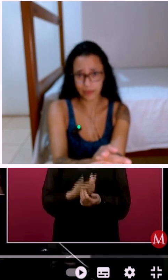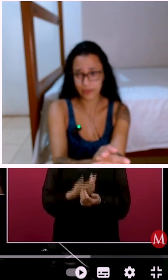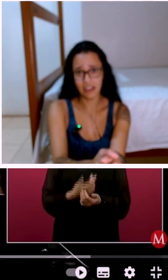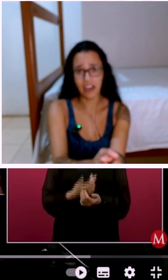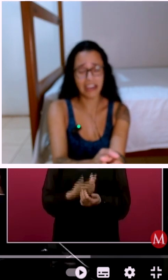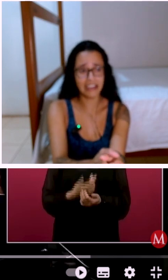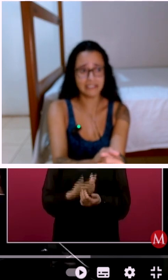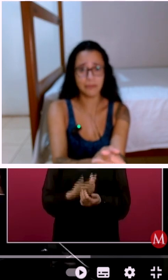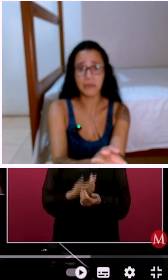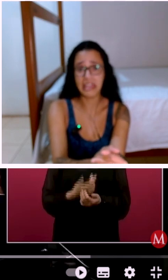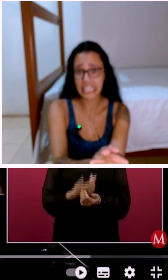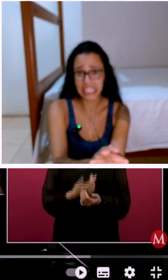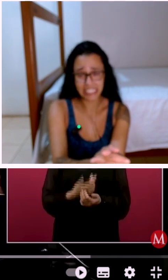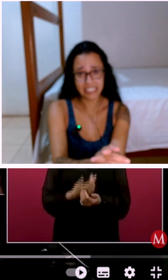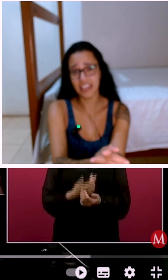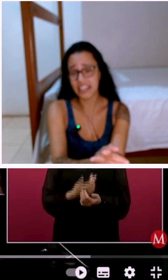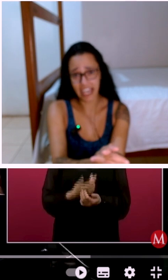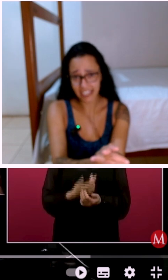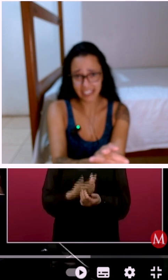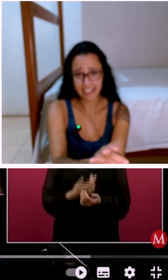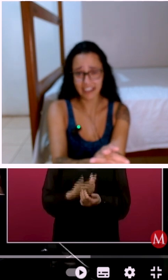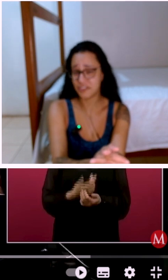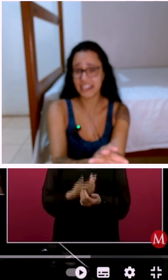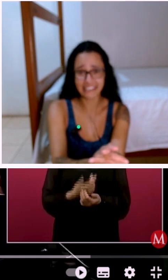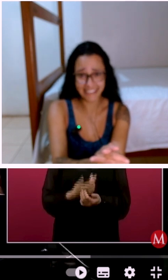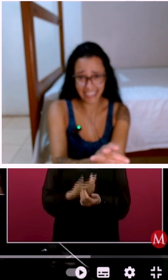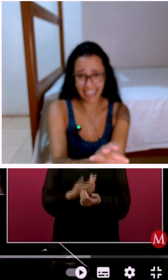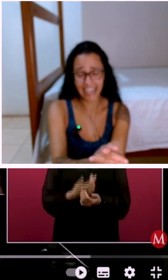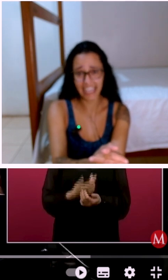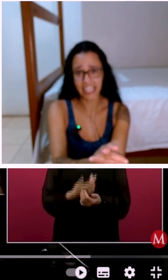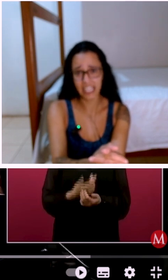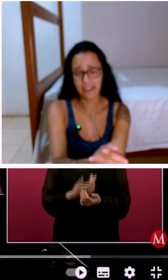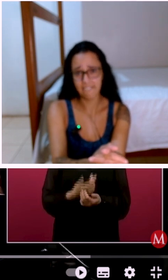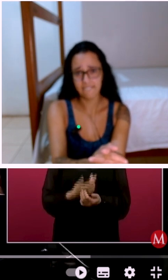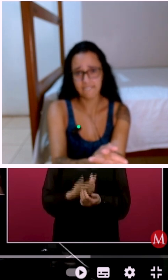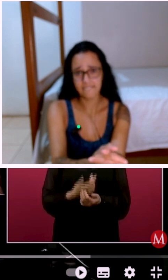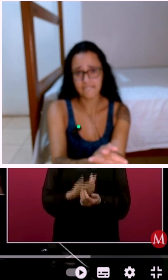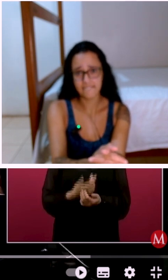pasó a Vietnam Irak Afganistán